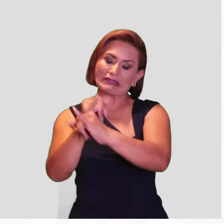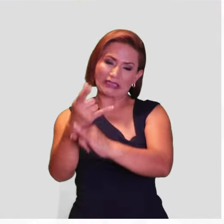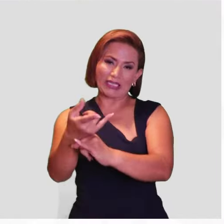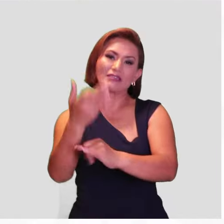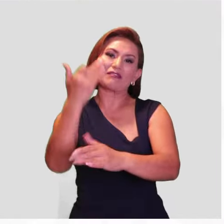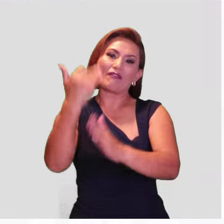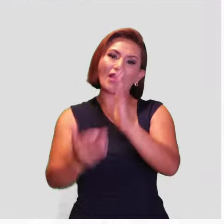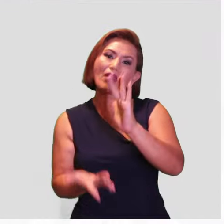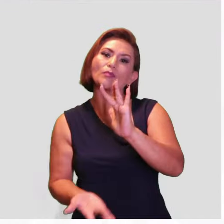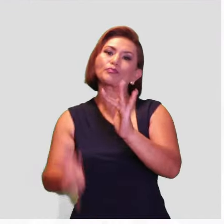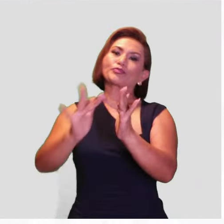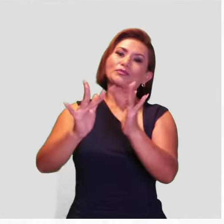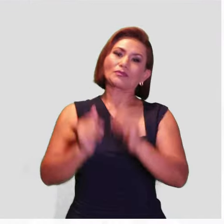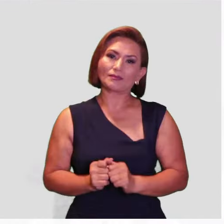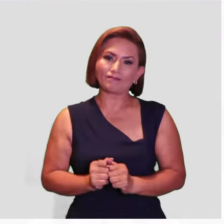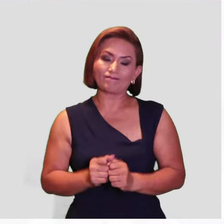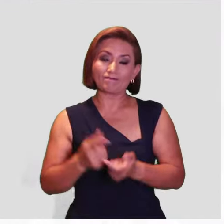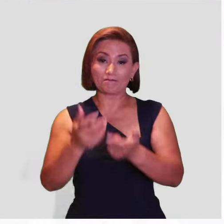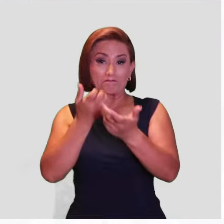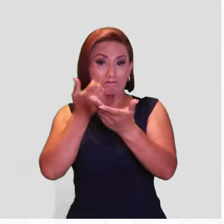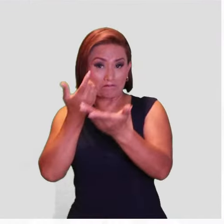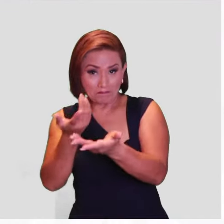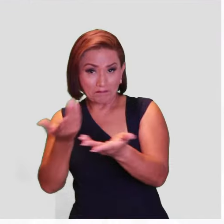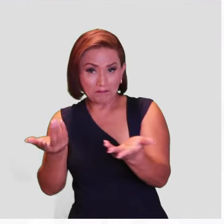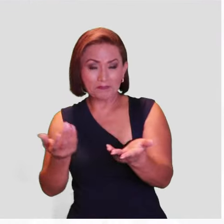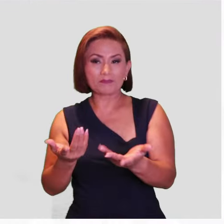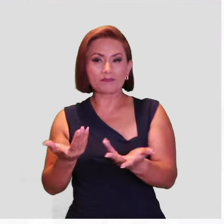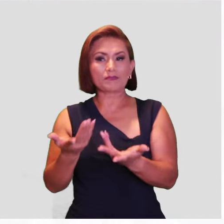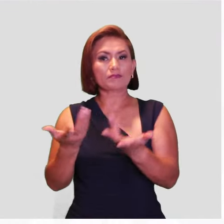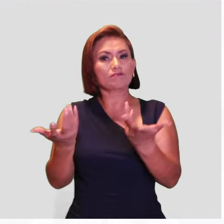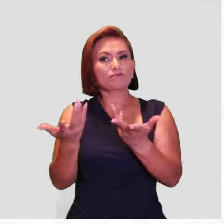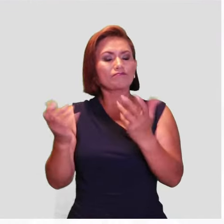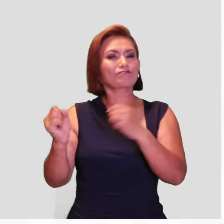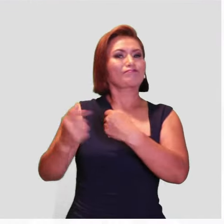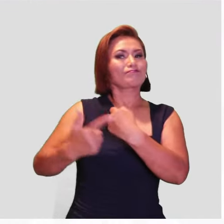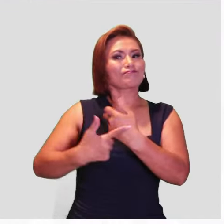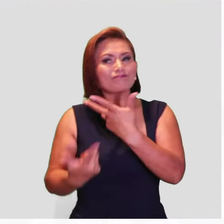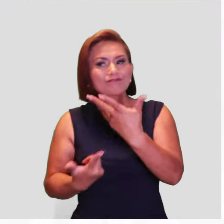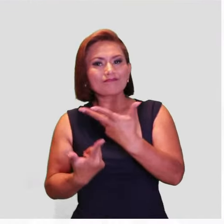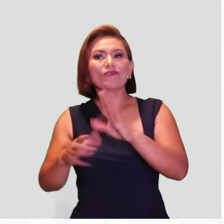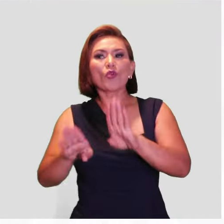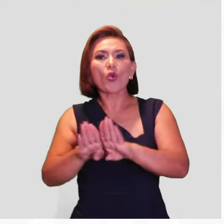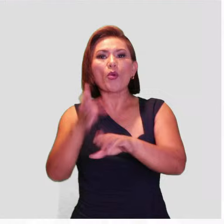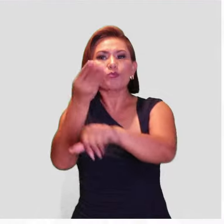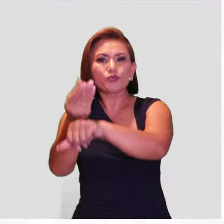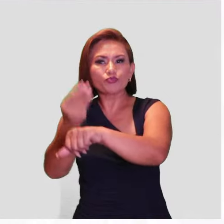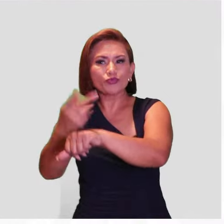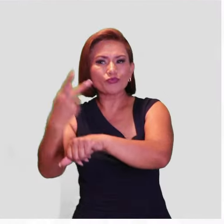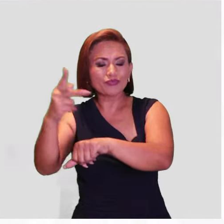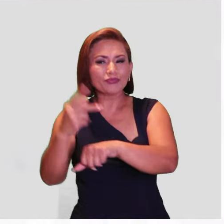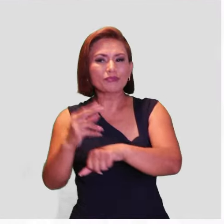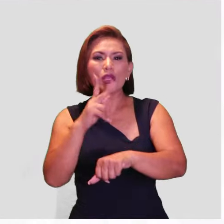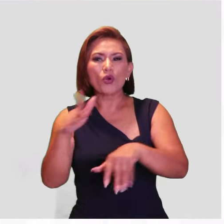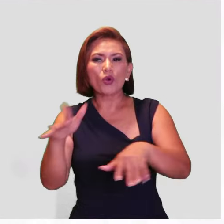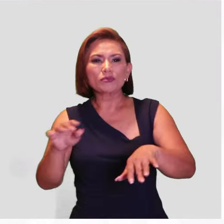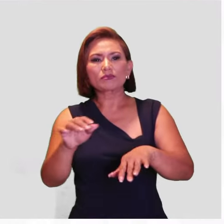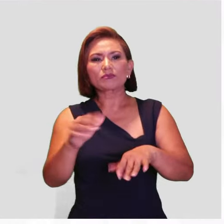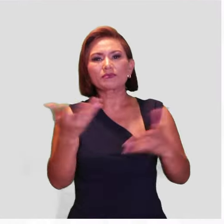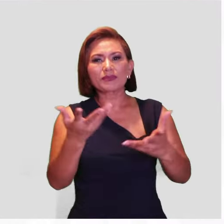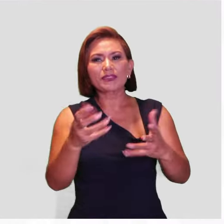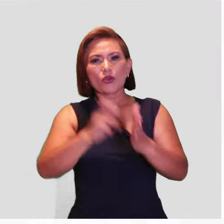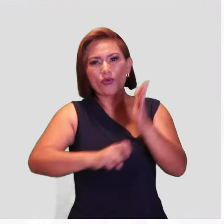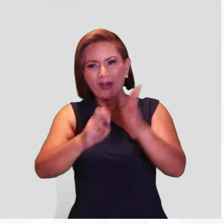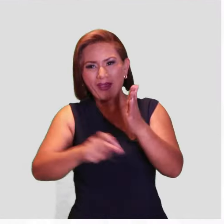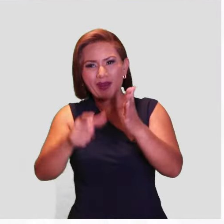entonces no sé si quiera ver la forma de que podamos escucharlo